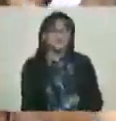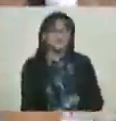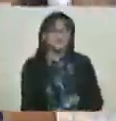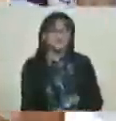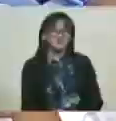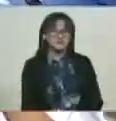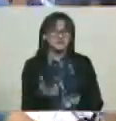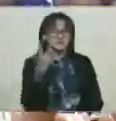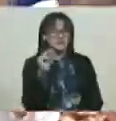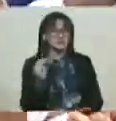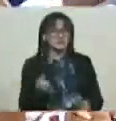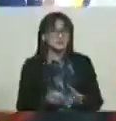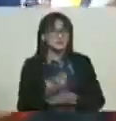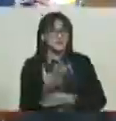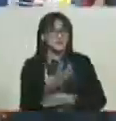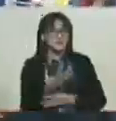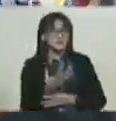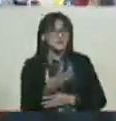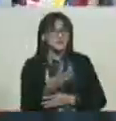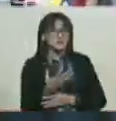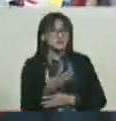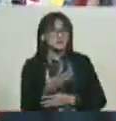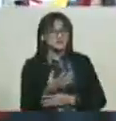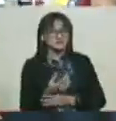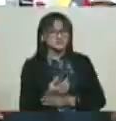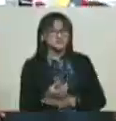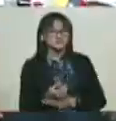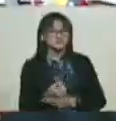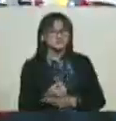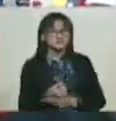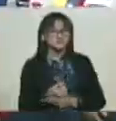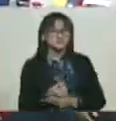el 20 de mayo no las cobramos todita